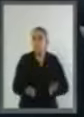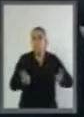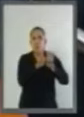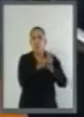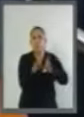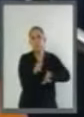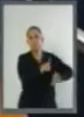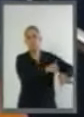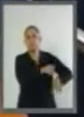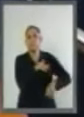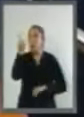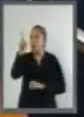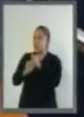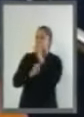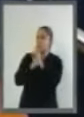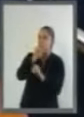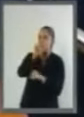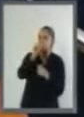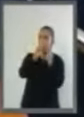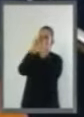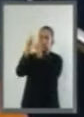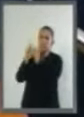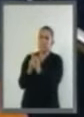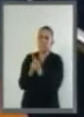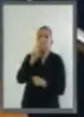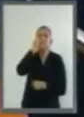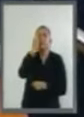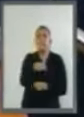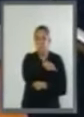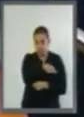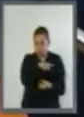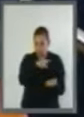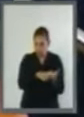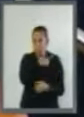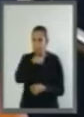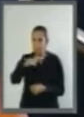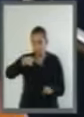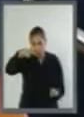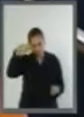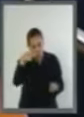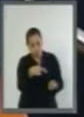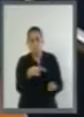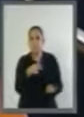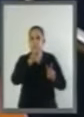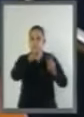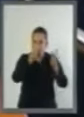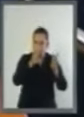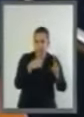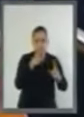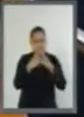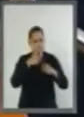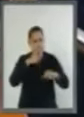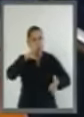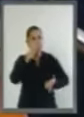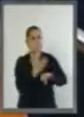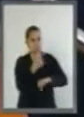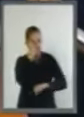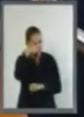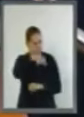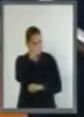internacionales, habla de que están esquivando la responsabilidad de abordar de frente los problemas que el país tiene. Sí condenemos